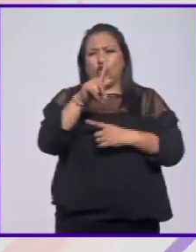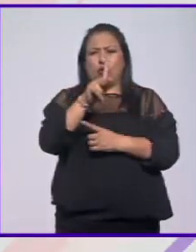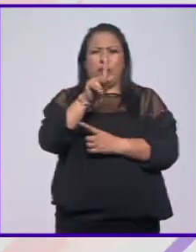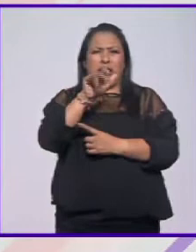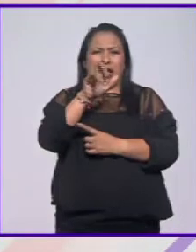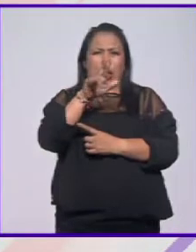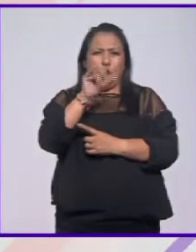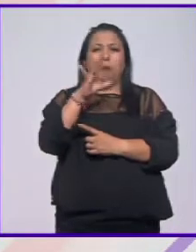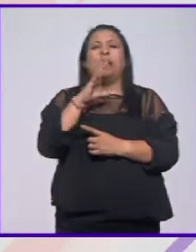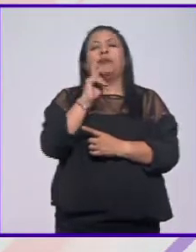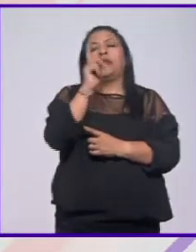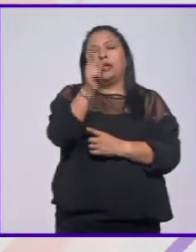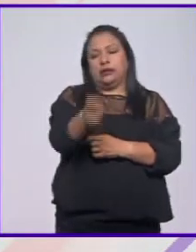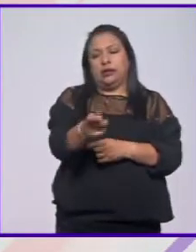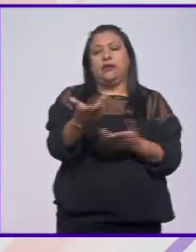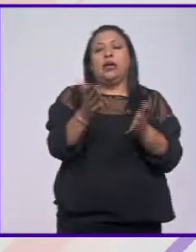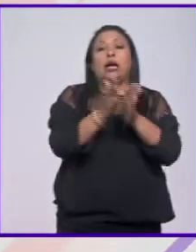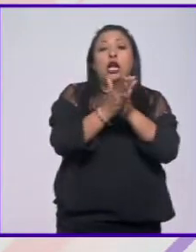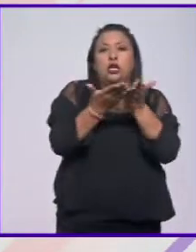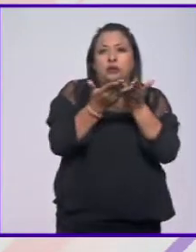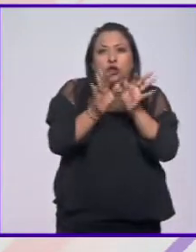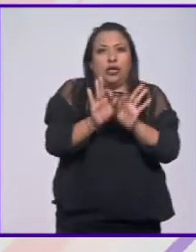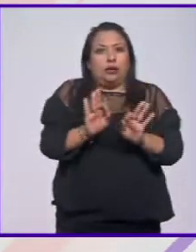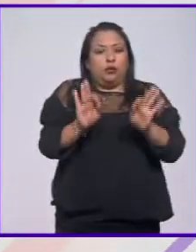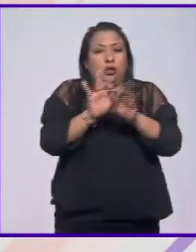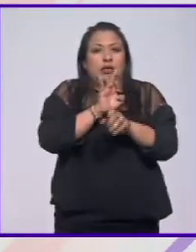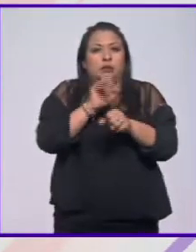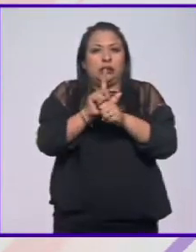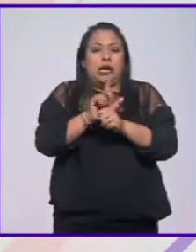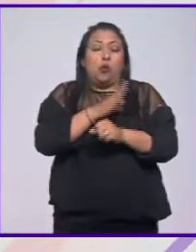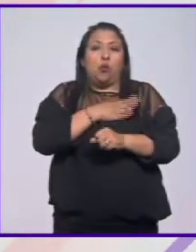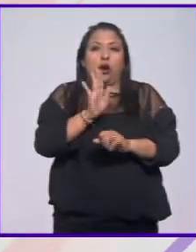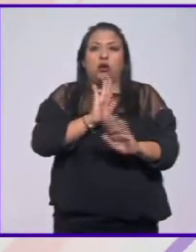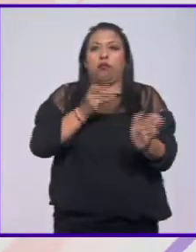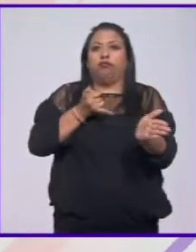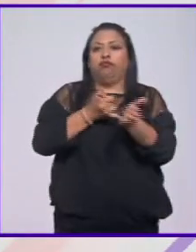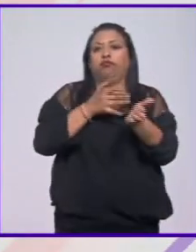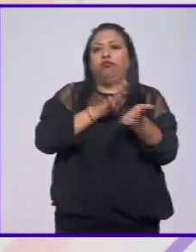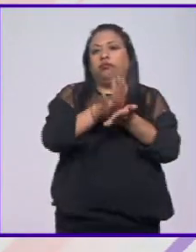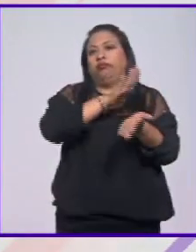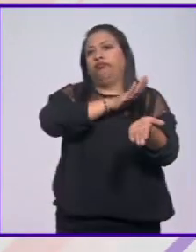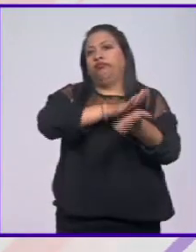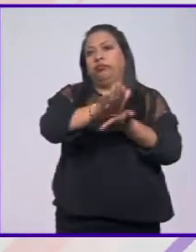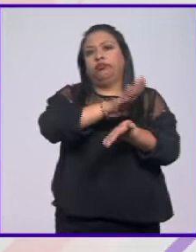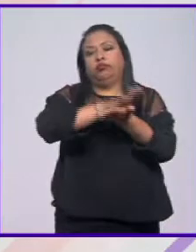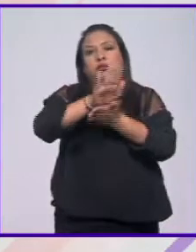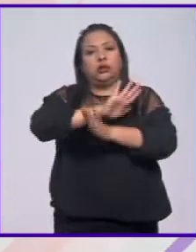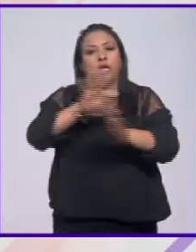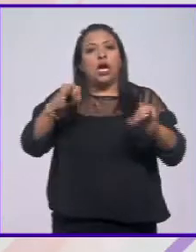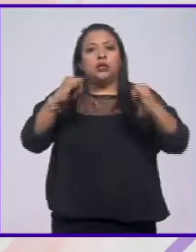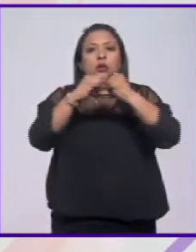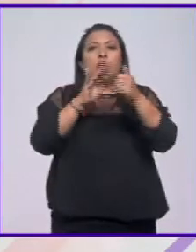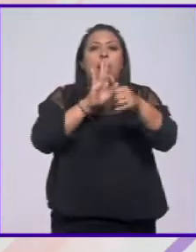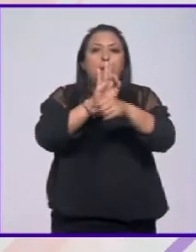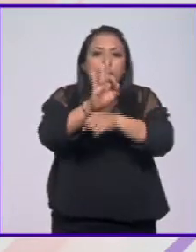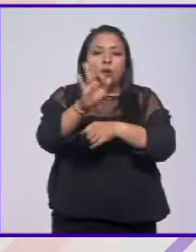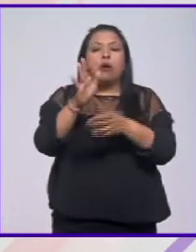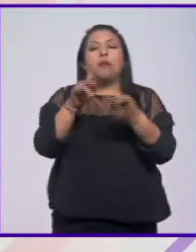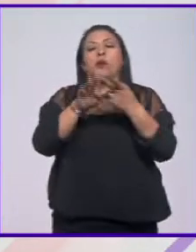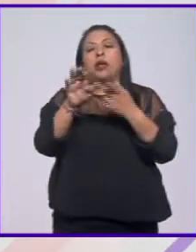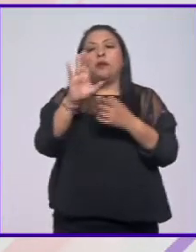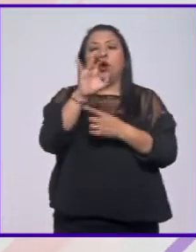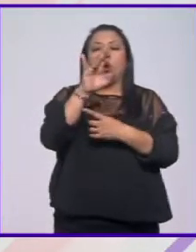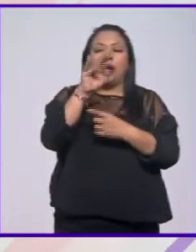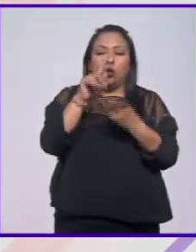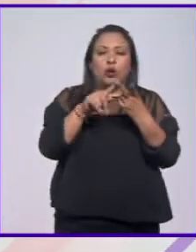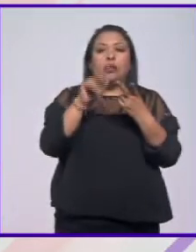los libros emblemáticos que ya afortunadamente están agotados, que fueron apoyados en su tiempo por instituciones como el Conaculta, como